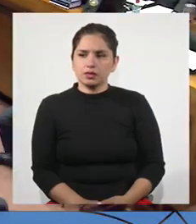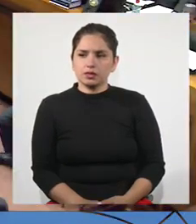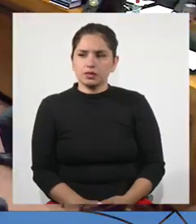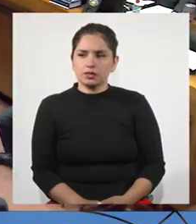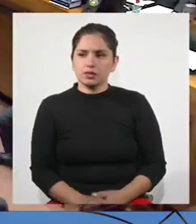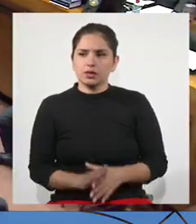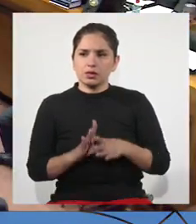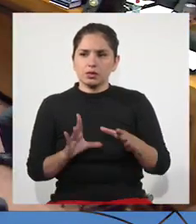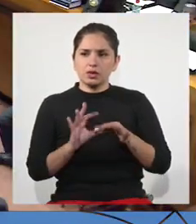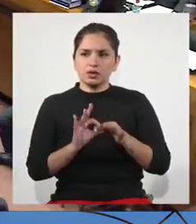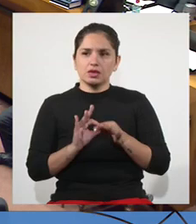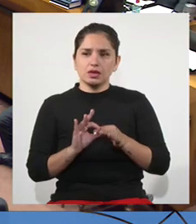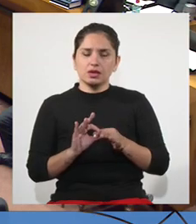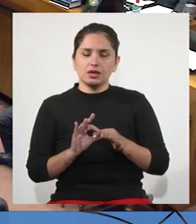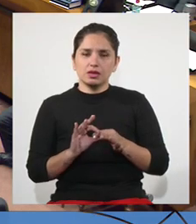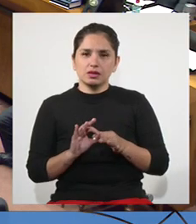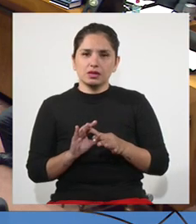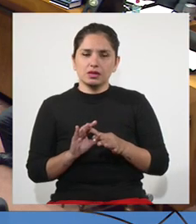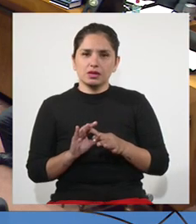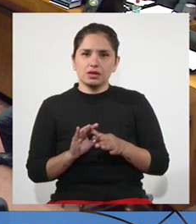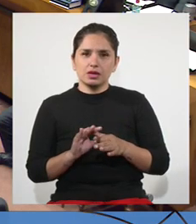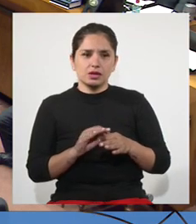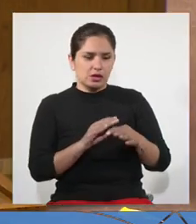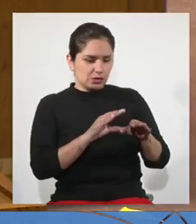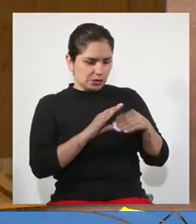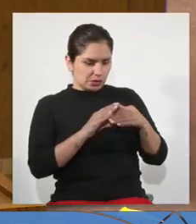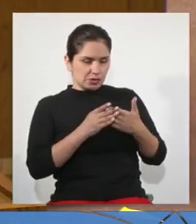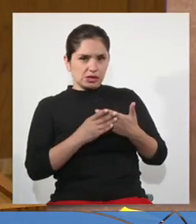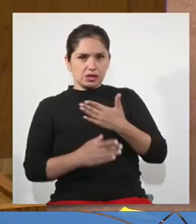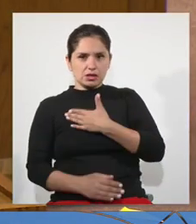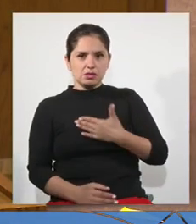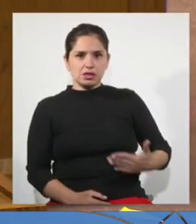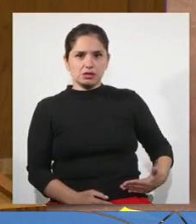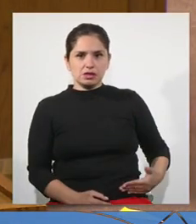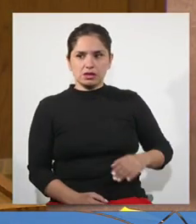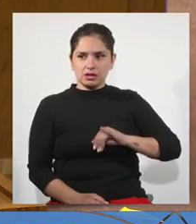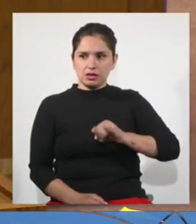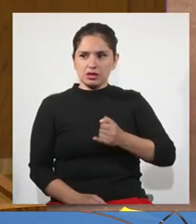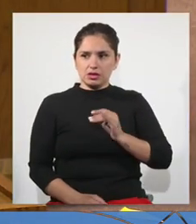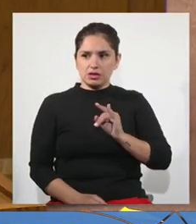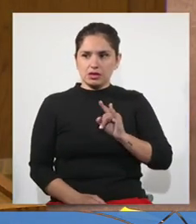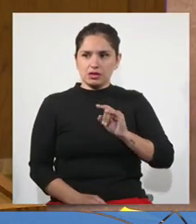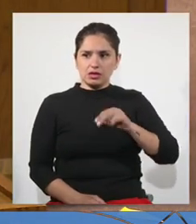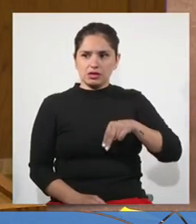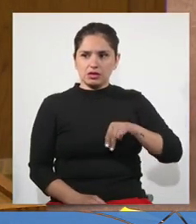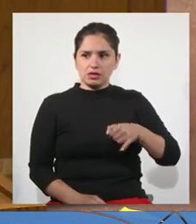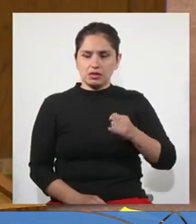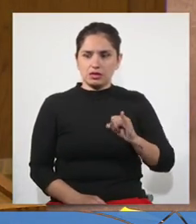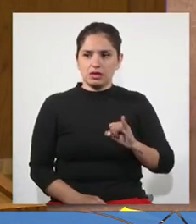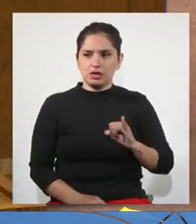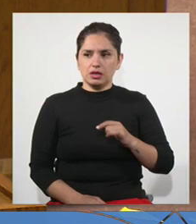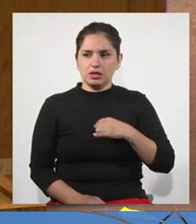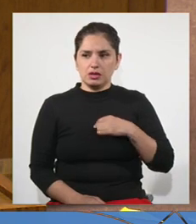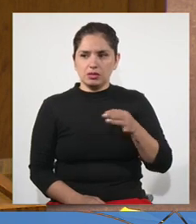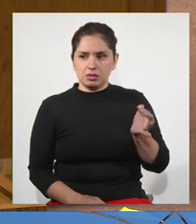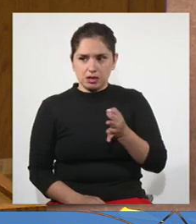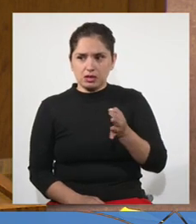Muchas gracias, Presidenta. Es que me acaba de mandar un mensaje nuestra presidenta de la Junja, Aysén Ingrid Ampuero, y me señala